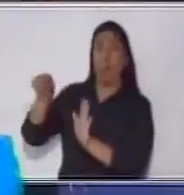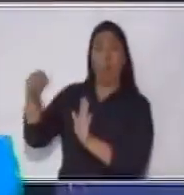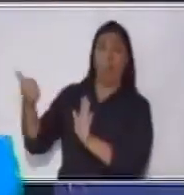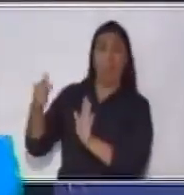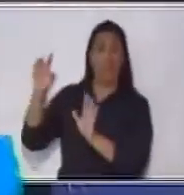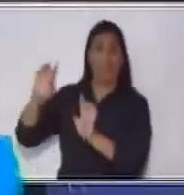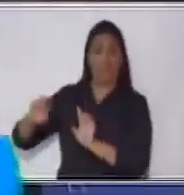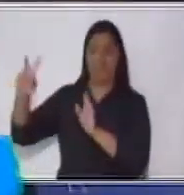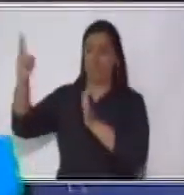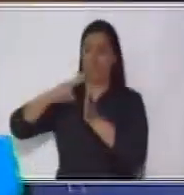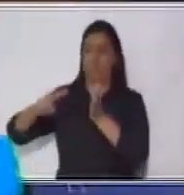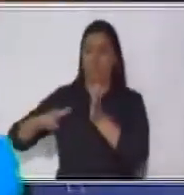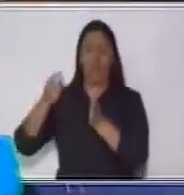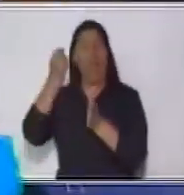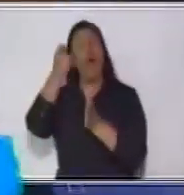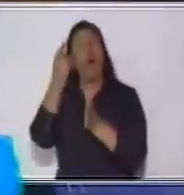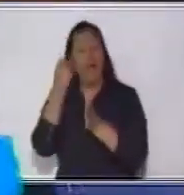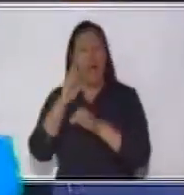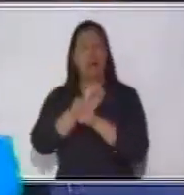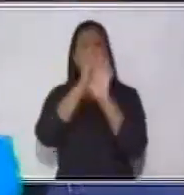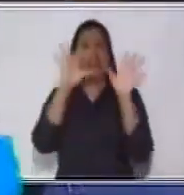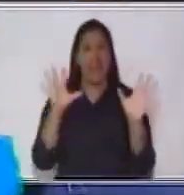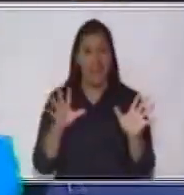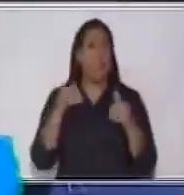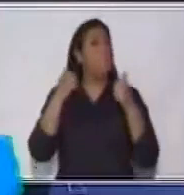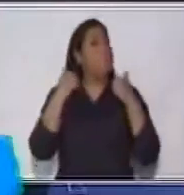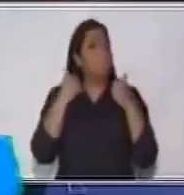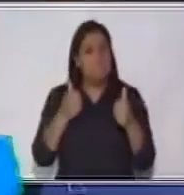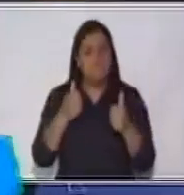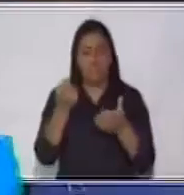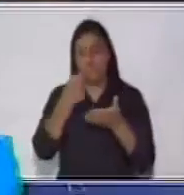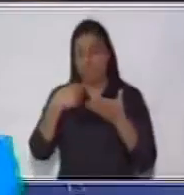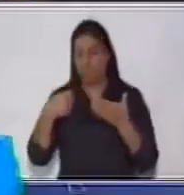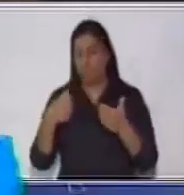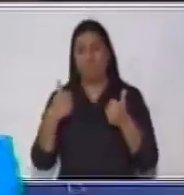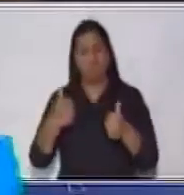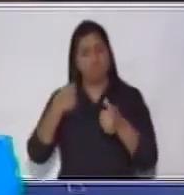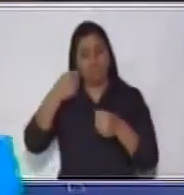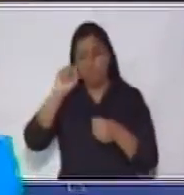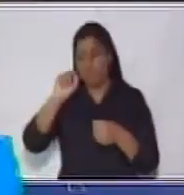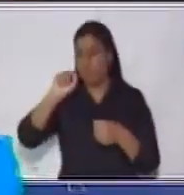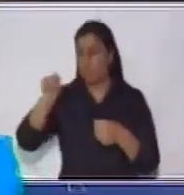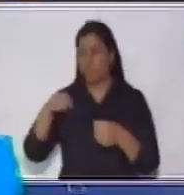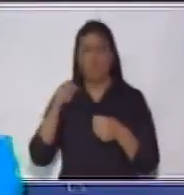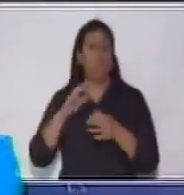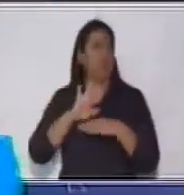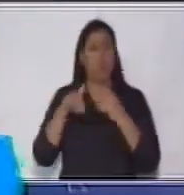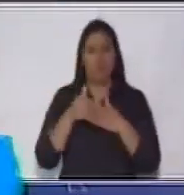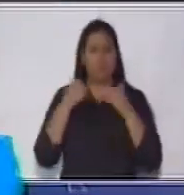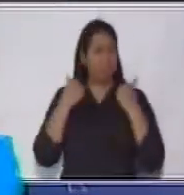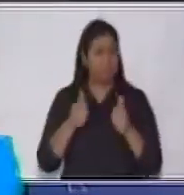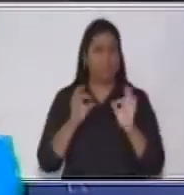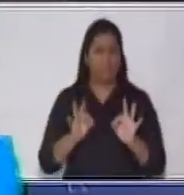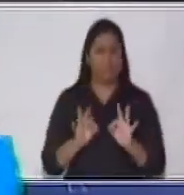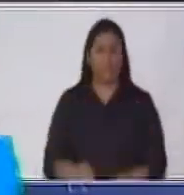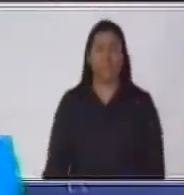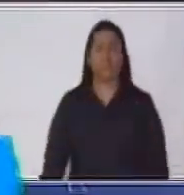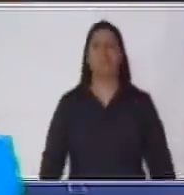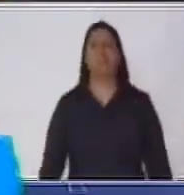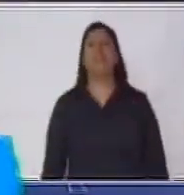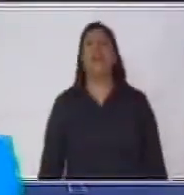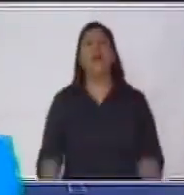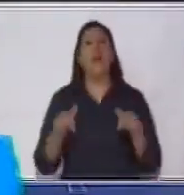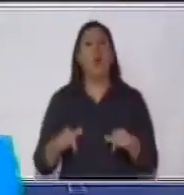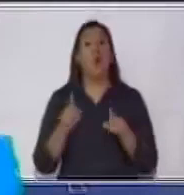buena ortografía. Hoy vamos a abordar pues entonces los temas de los dígrafos, pero antes de comenzar vamos a leer